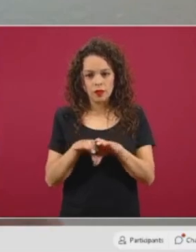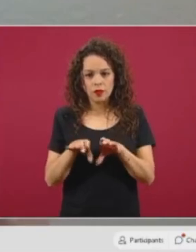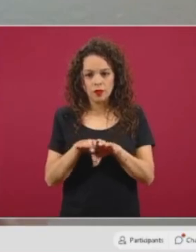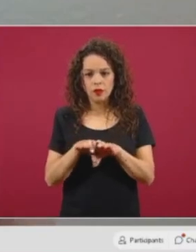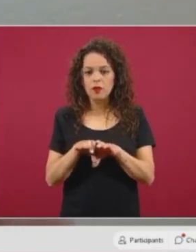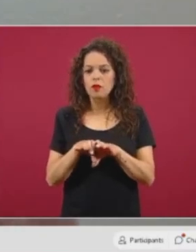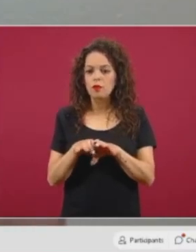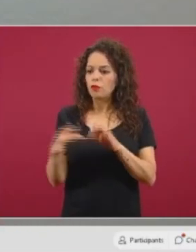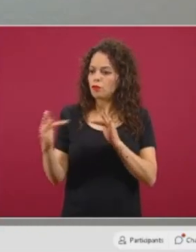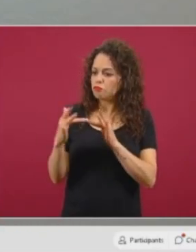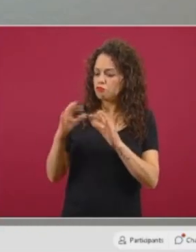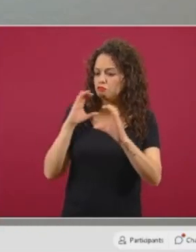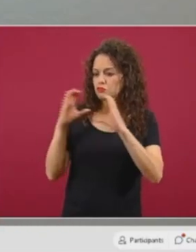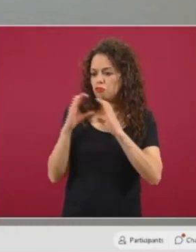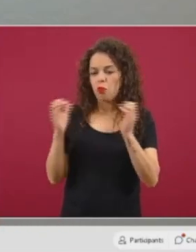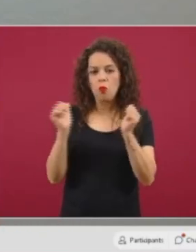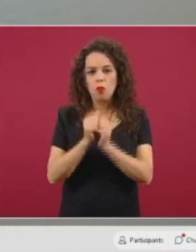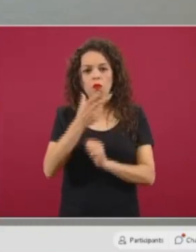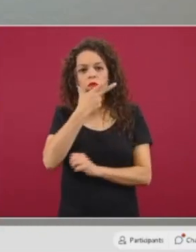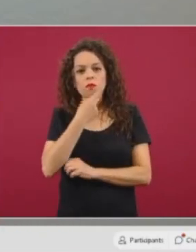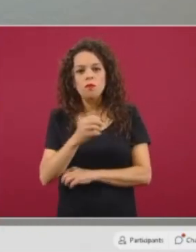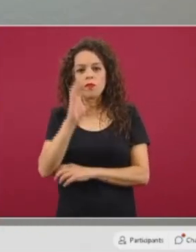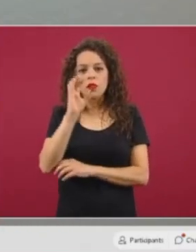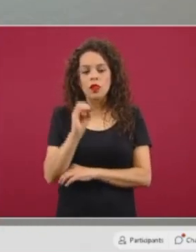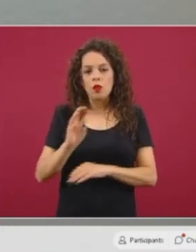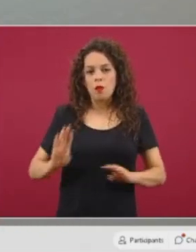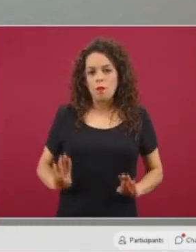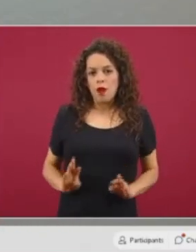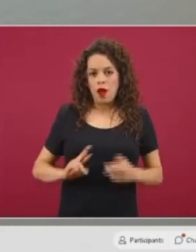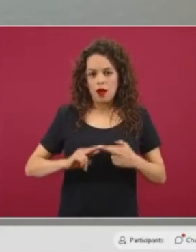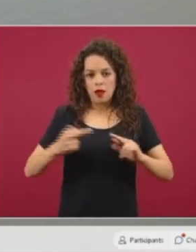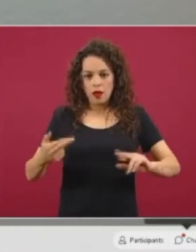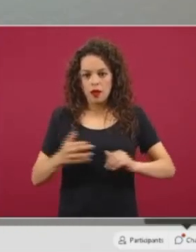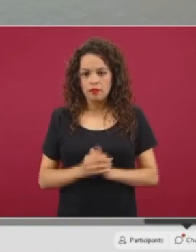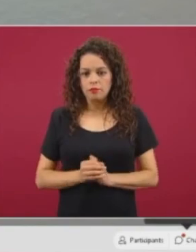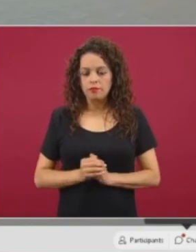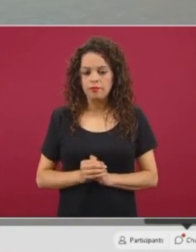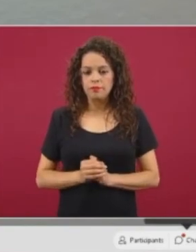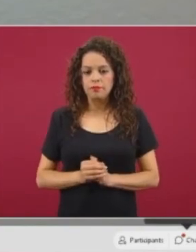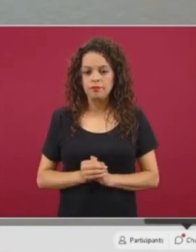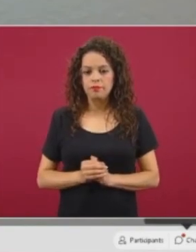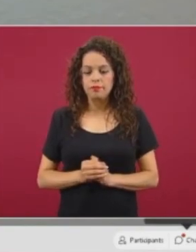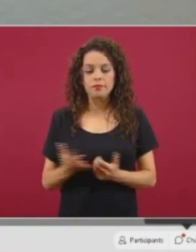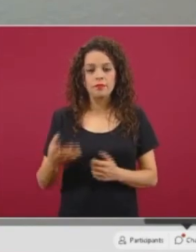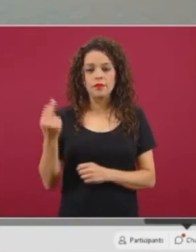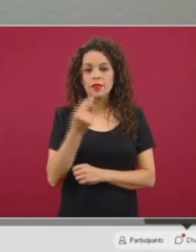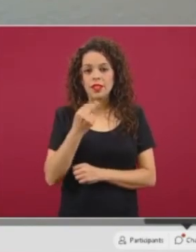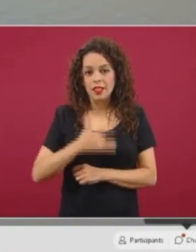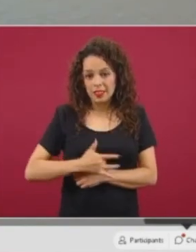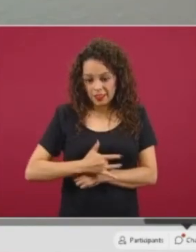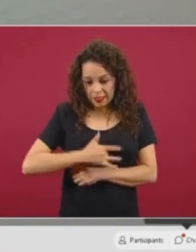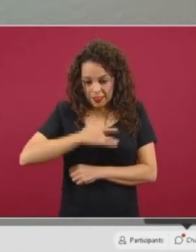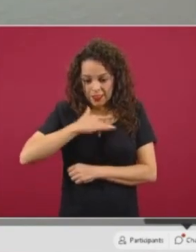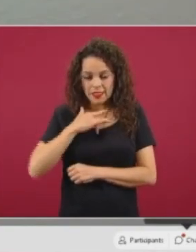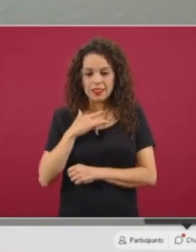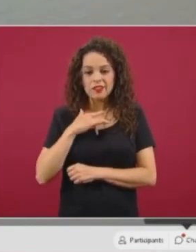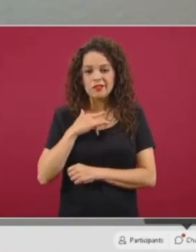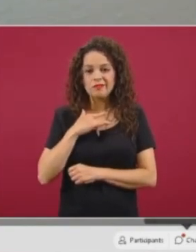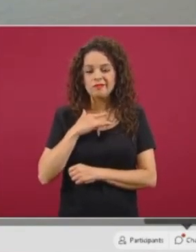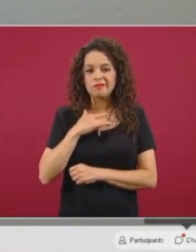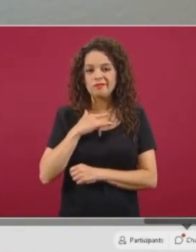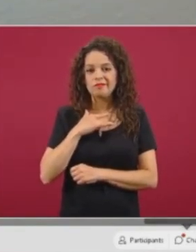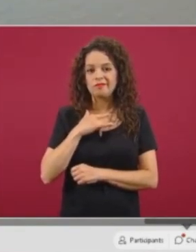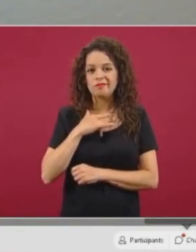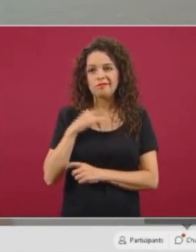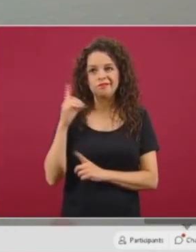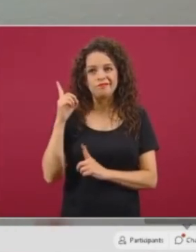hombres, las parejas, etcétera. Ante sentirse incómoda, tener la